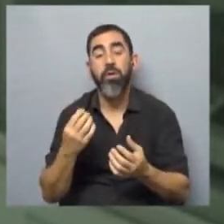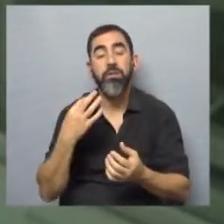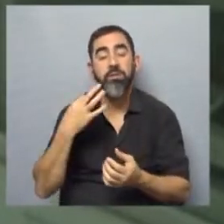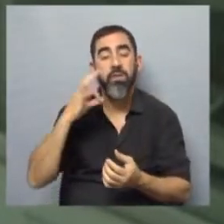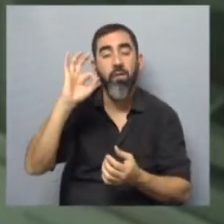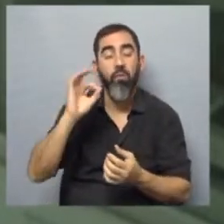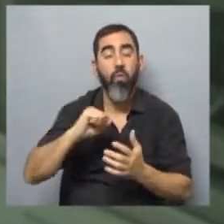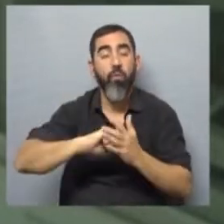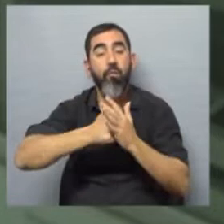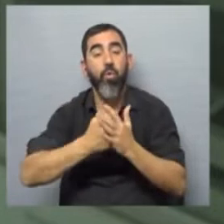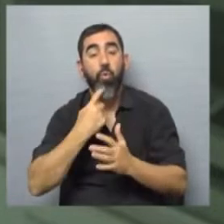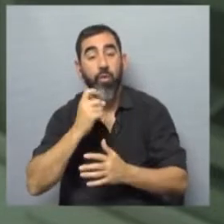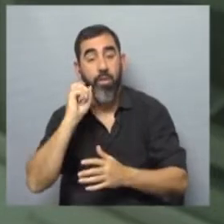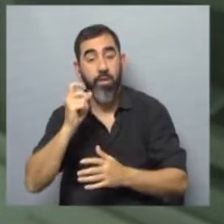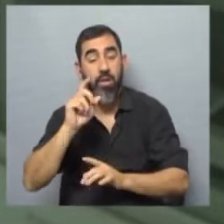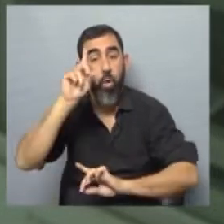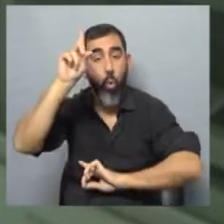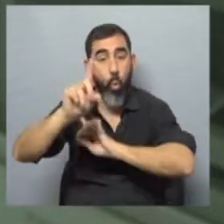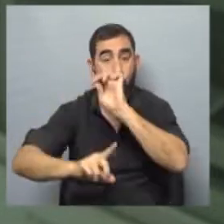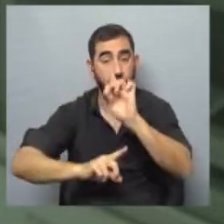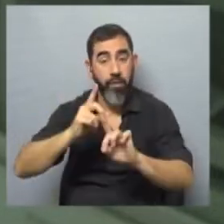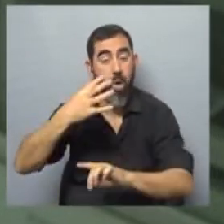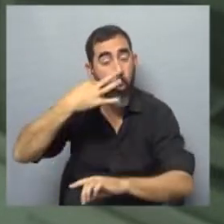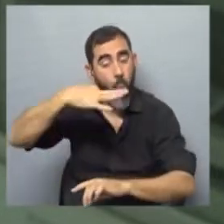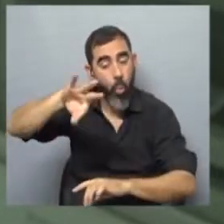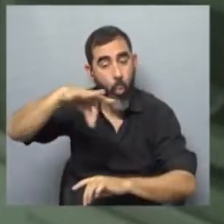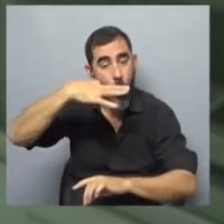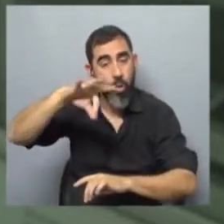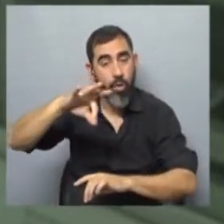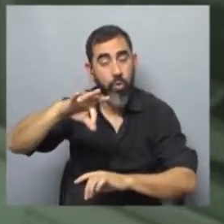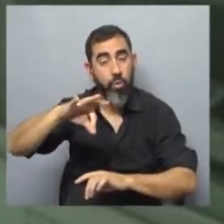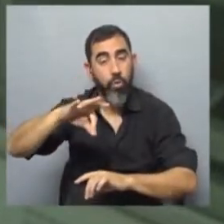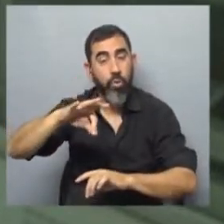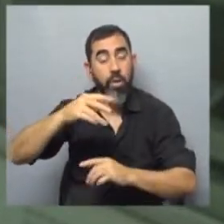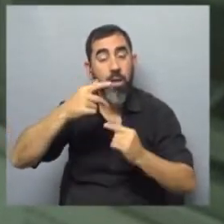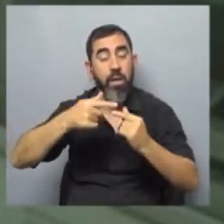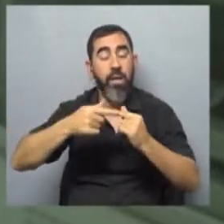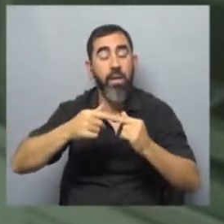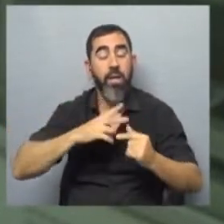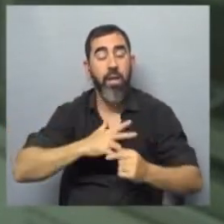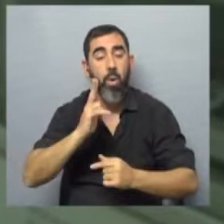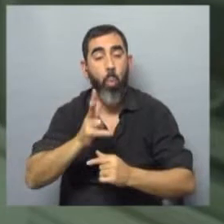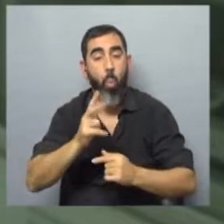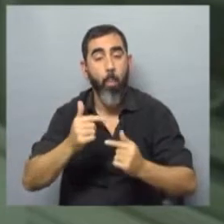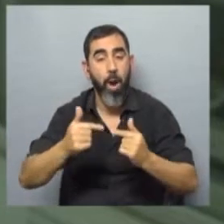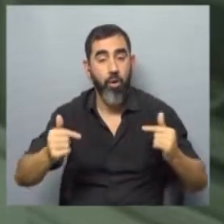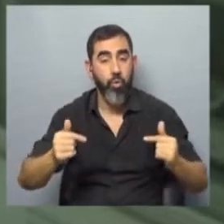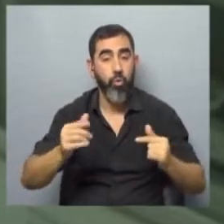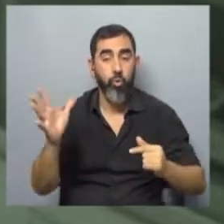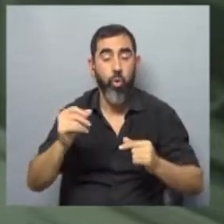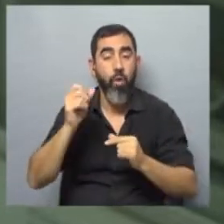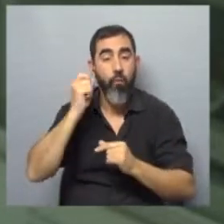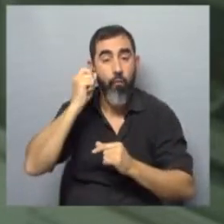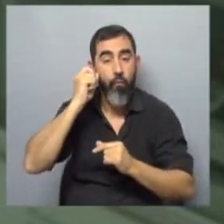de sangre de la UDELAR, es el único banco de sangre que forma los recursos humanos. Quiere decir que toda la formación